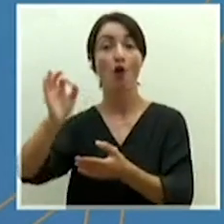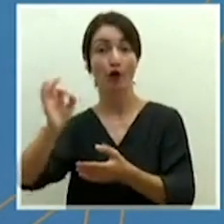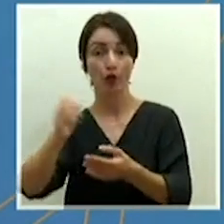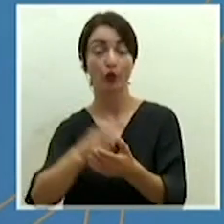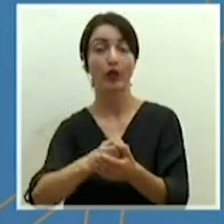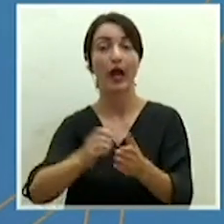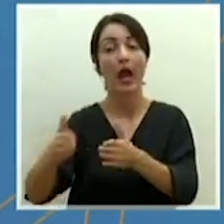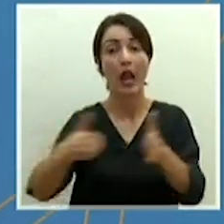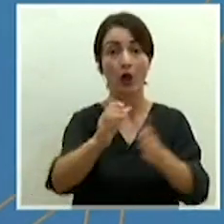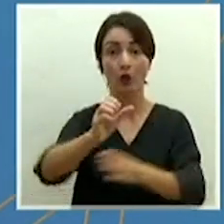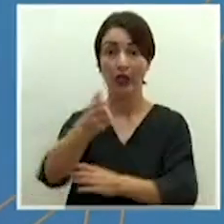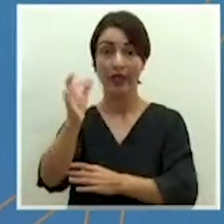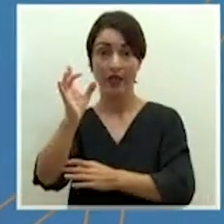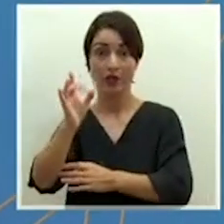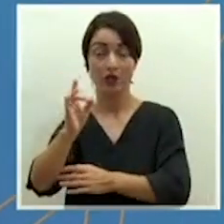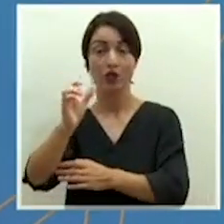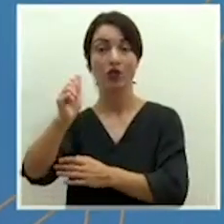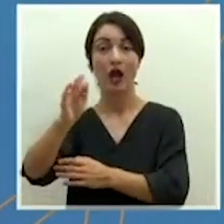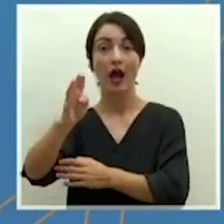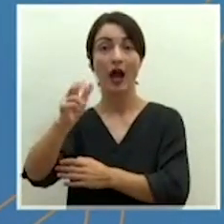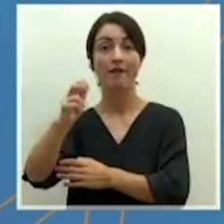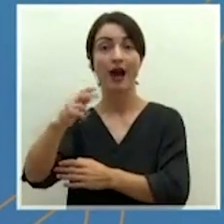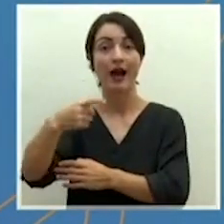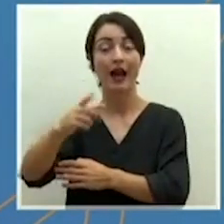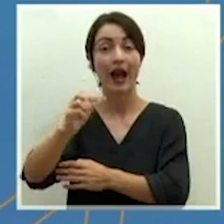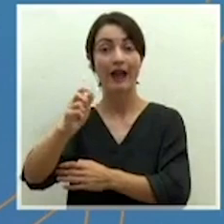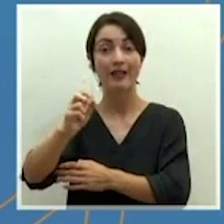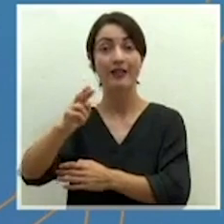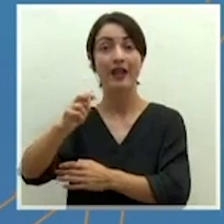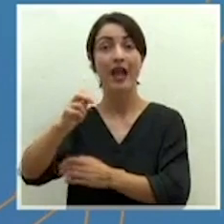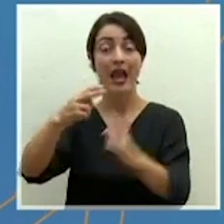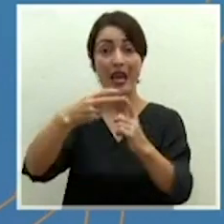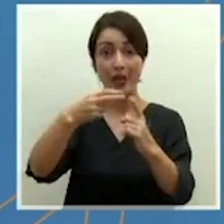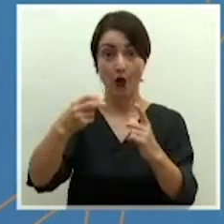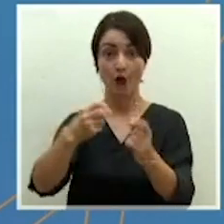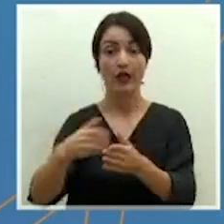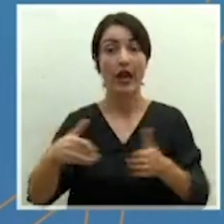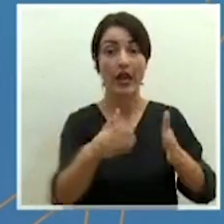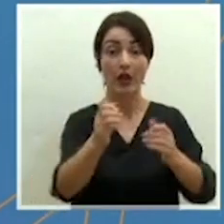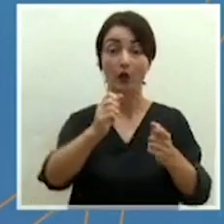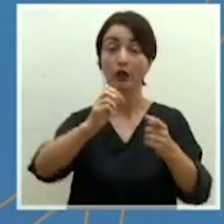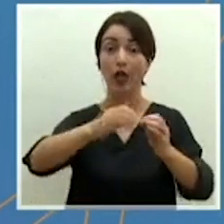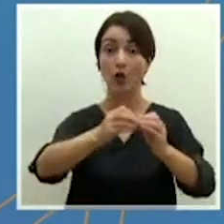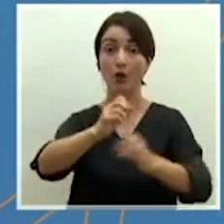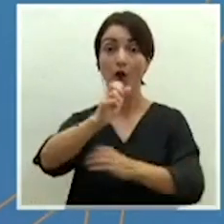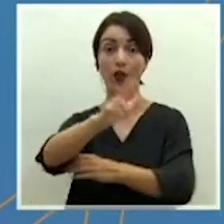18, Avangares, Nicoya. Y la ruta 32, que es la ruta